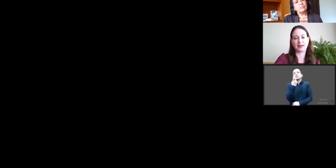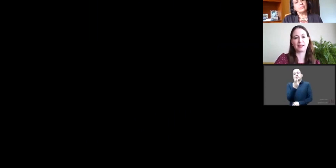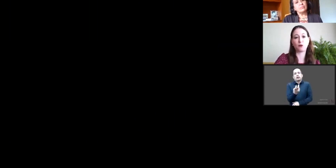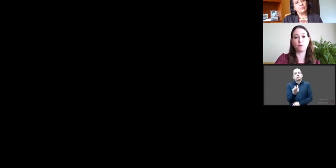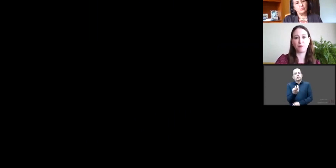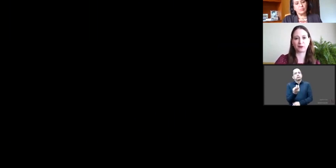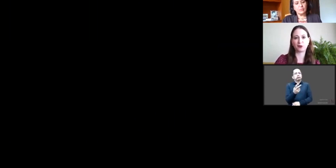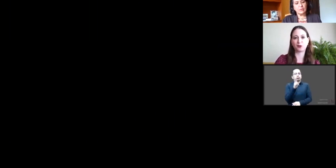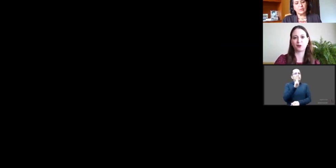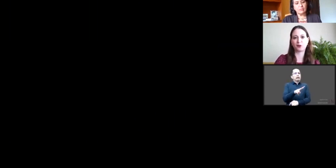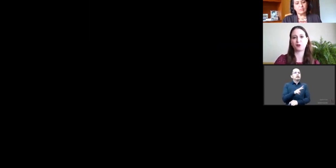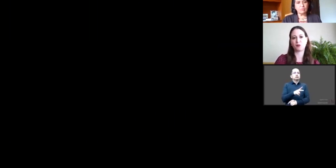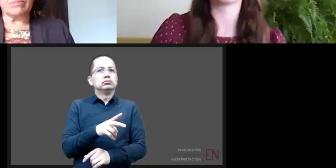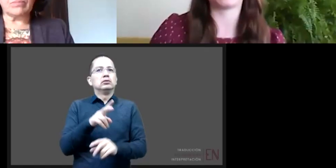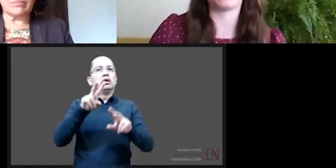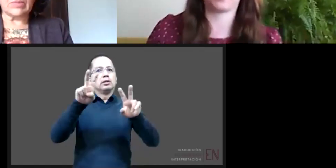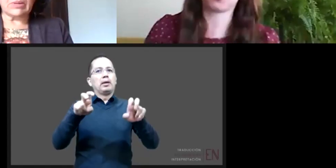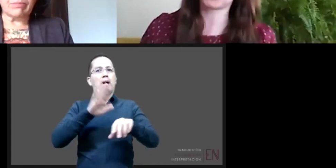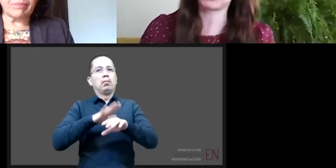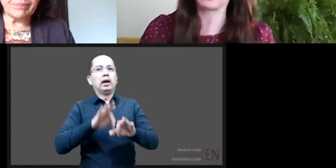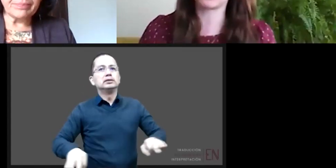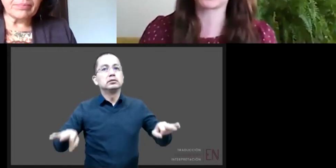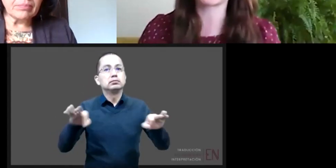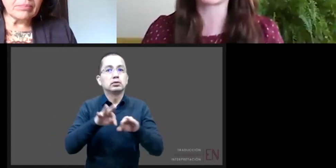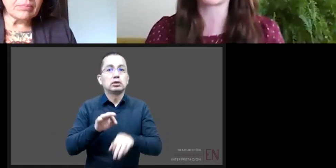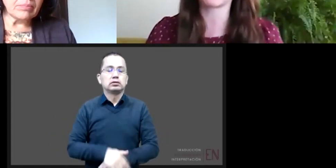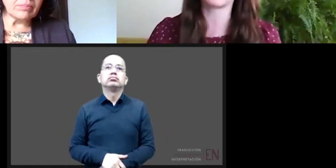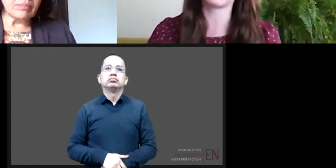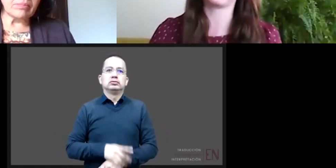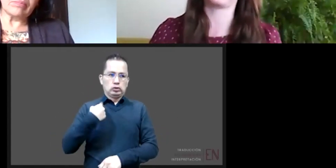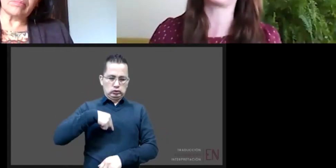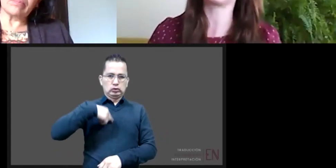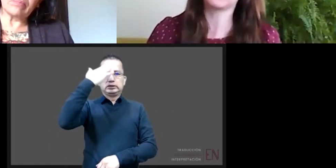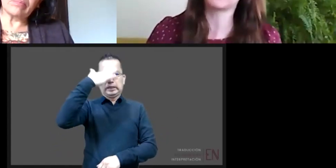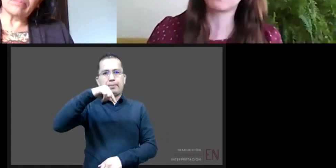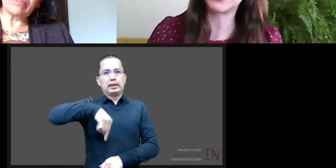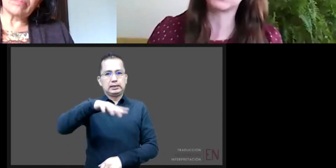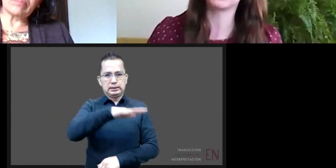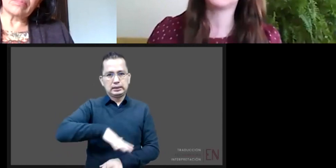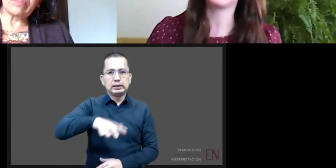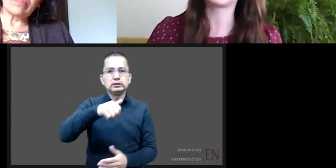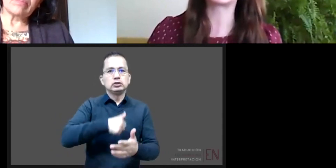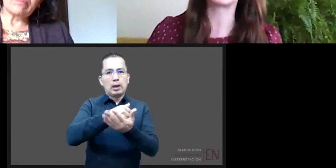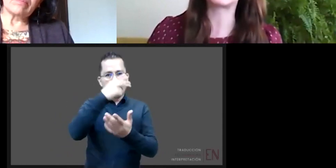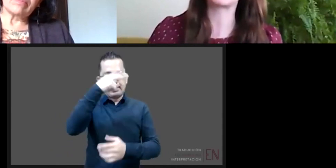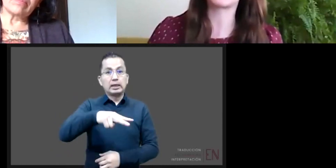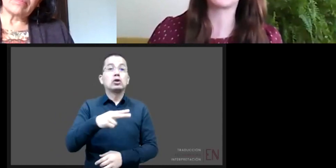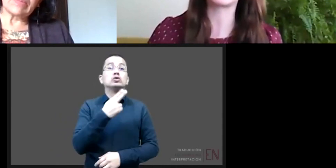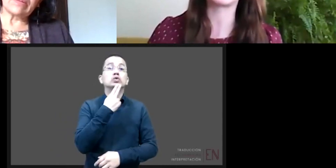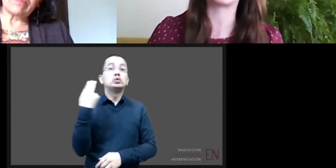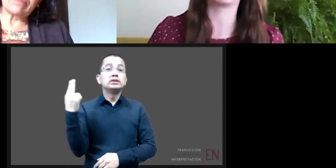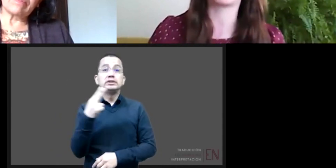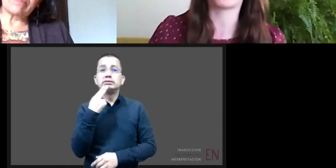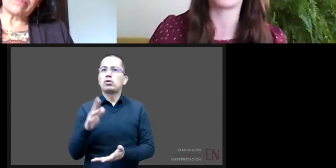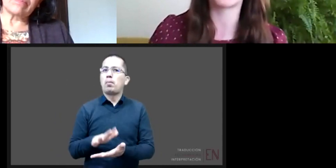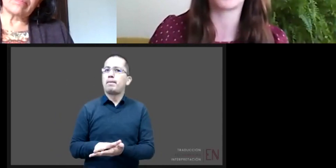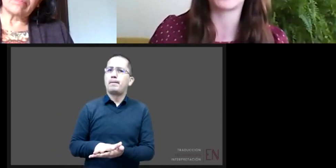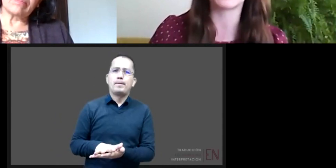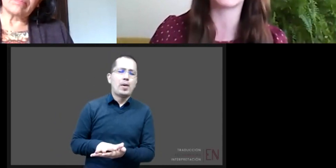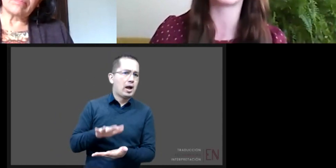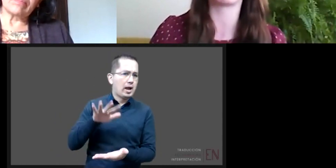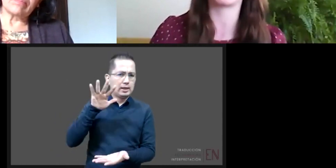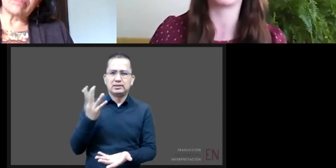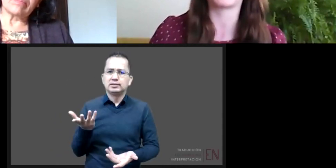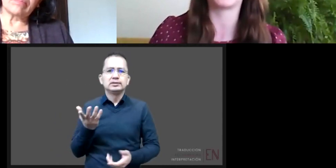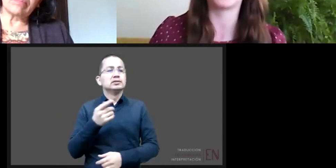ha tenido impacto ¿no? sabemos que los suicidios en nuestra ciudad han ido en aumento y que el sentido de vida es algo por lo que los